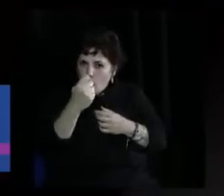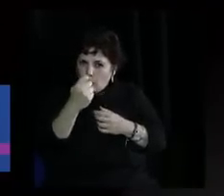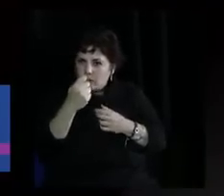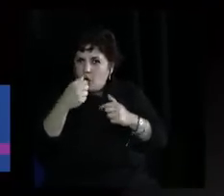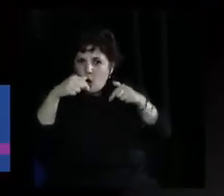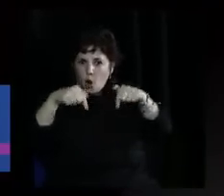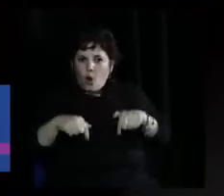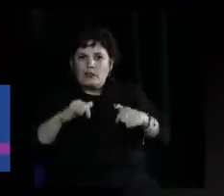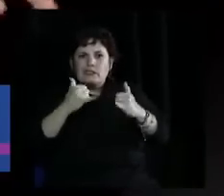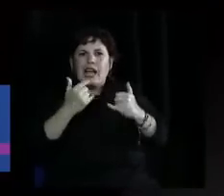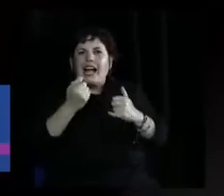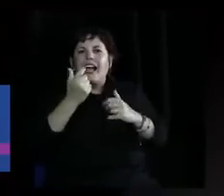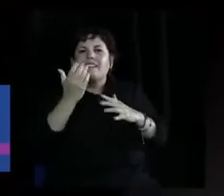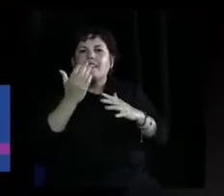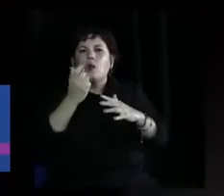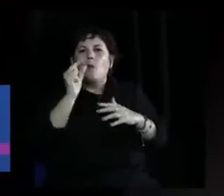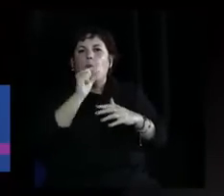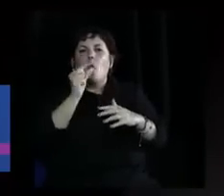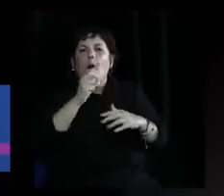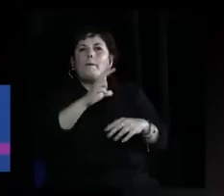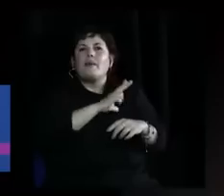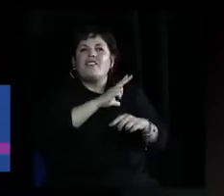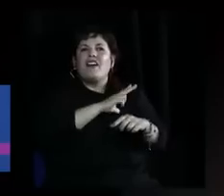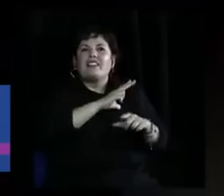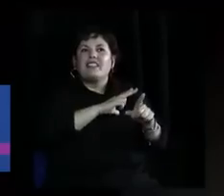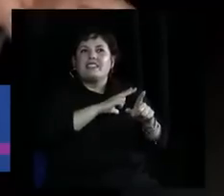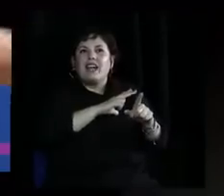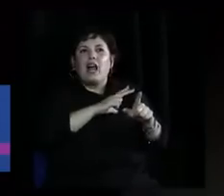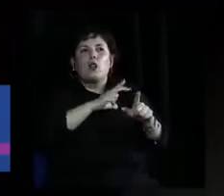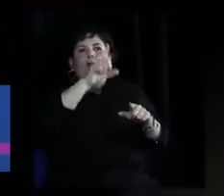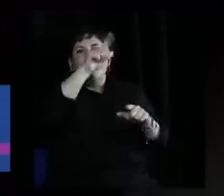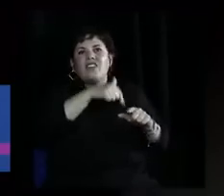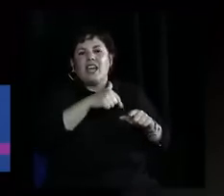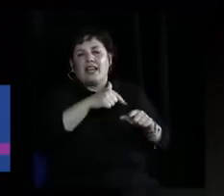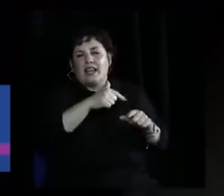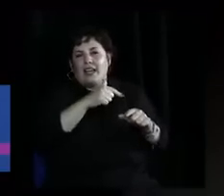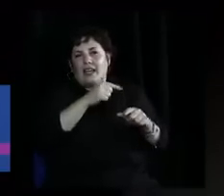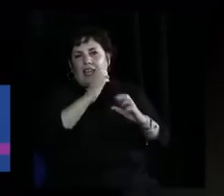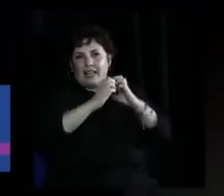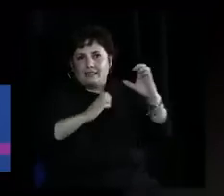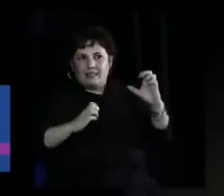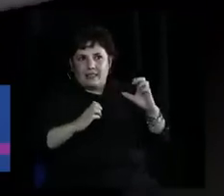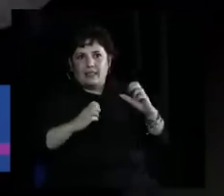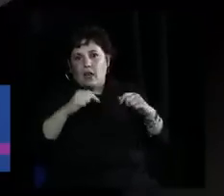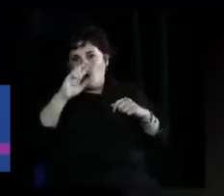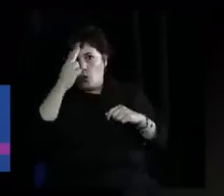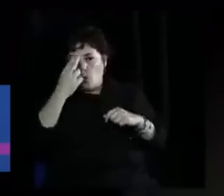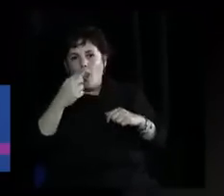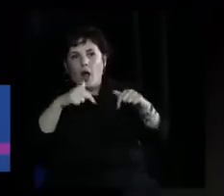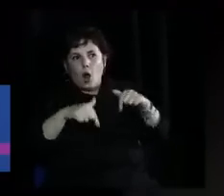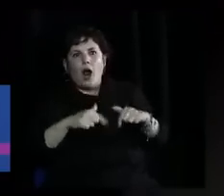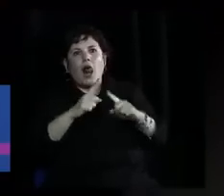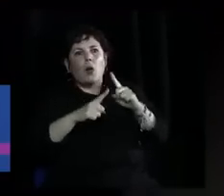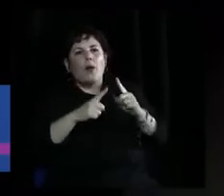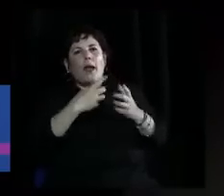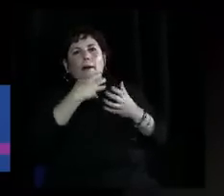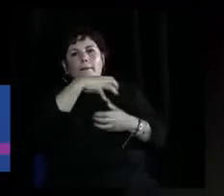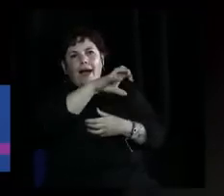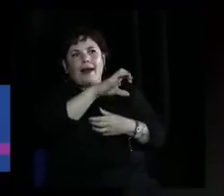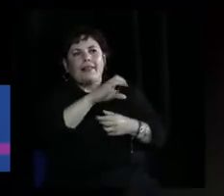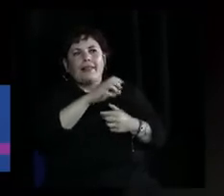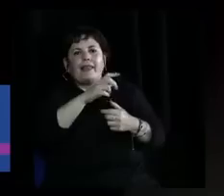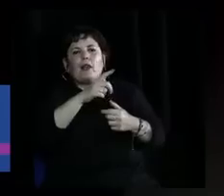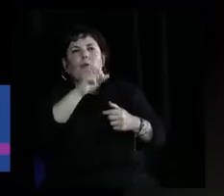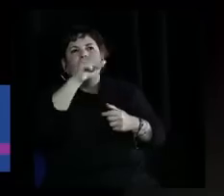está privatizado, parcialmente privatizado en la parte de la generación, porque hoy Uruguay tiene un componente muy importante privatizado en la parte de la